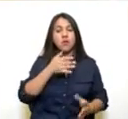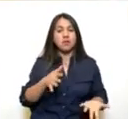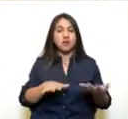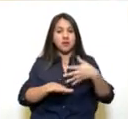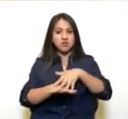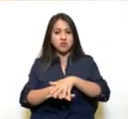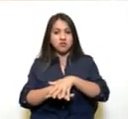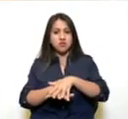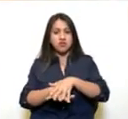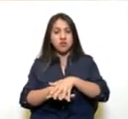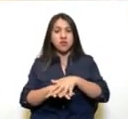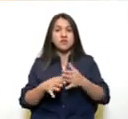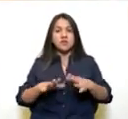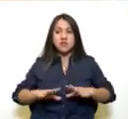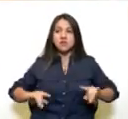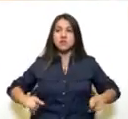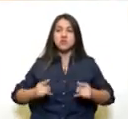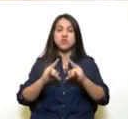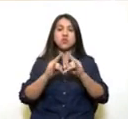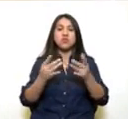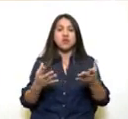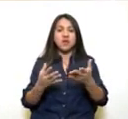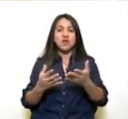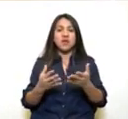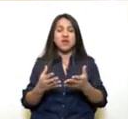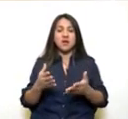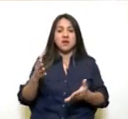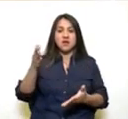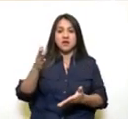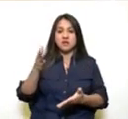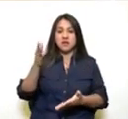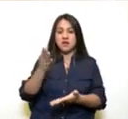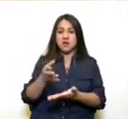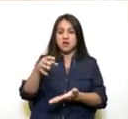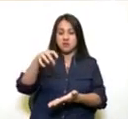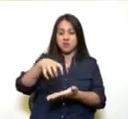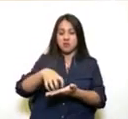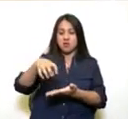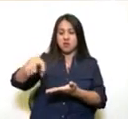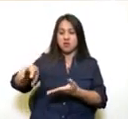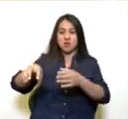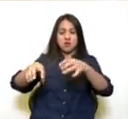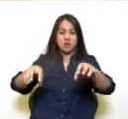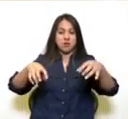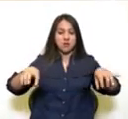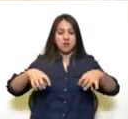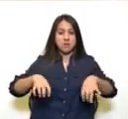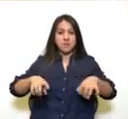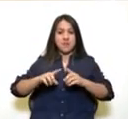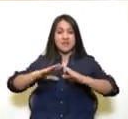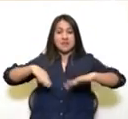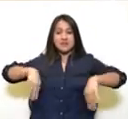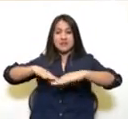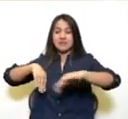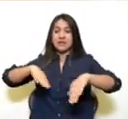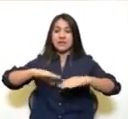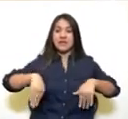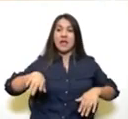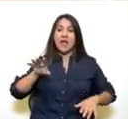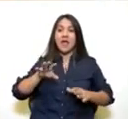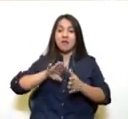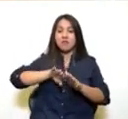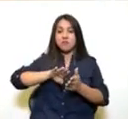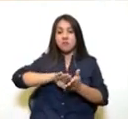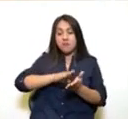se construyó quietos se construyó para gente que nunca